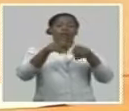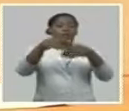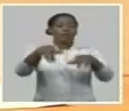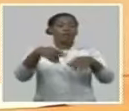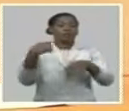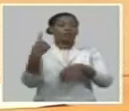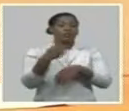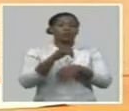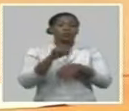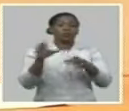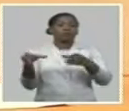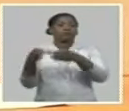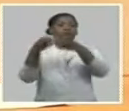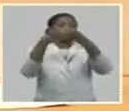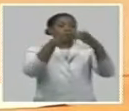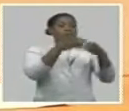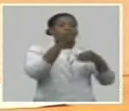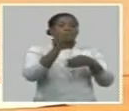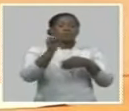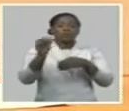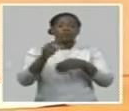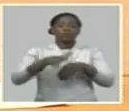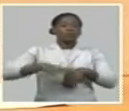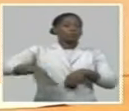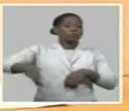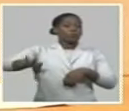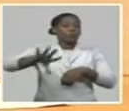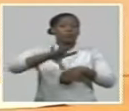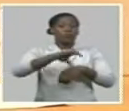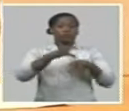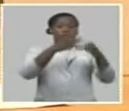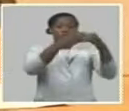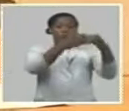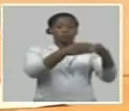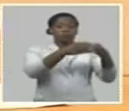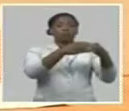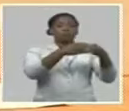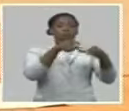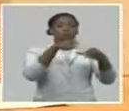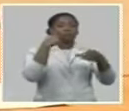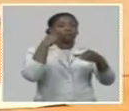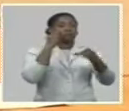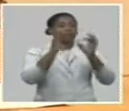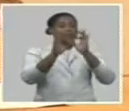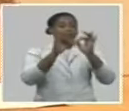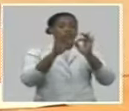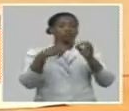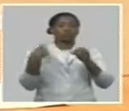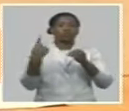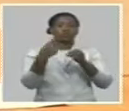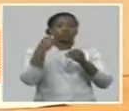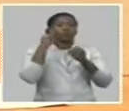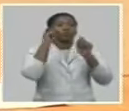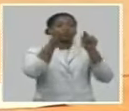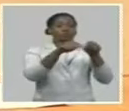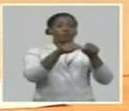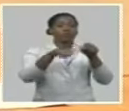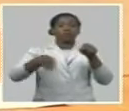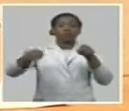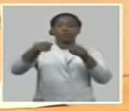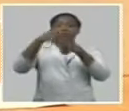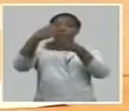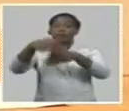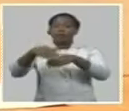aislar todas las personas que tenemos en el centro y también nosotros vincular al centro todas aquellas personas que